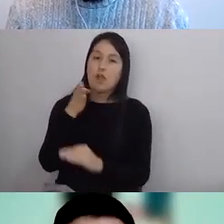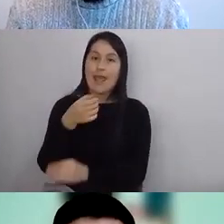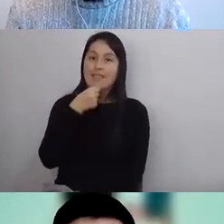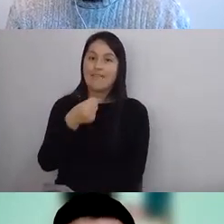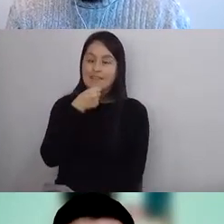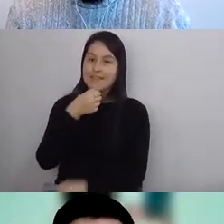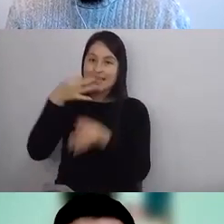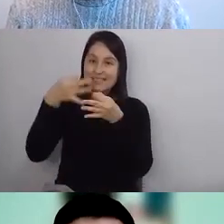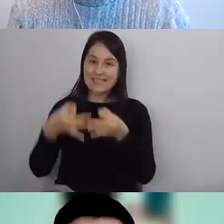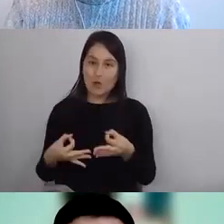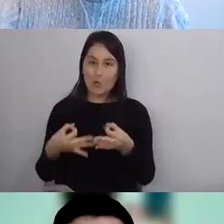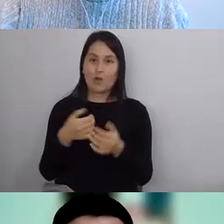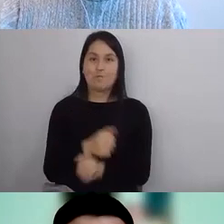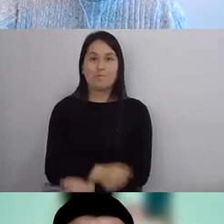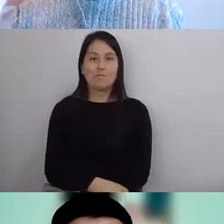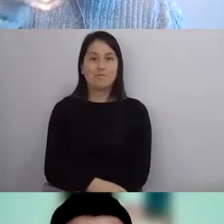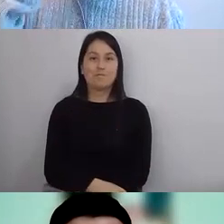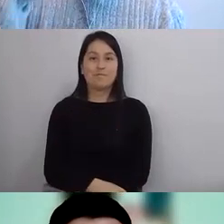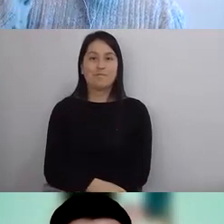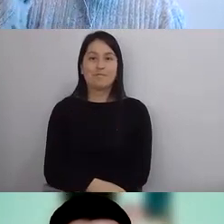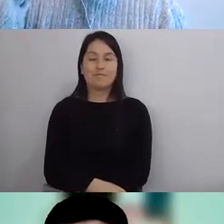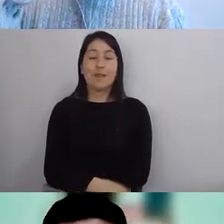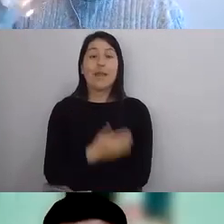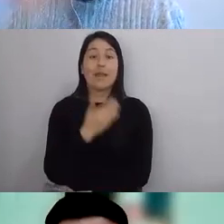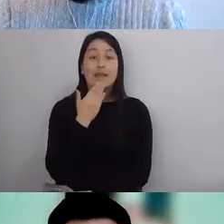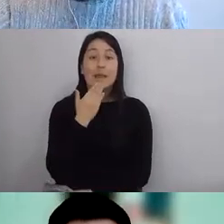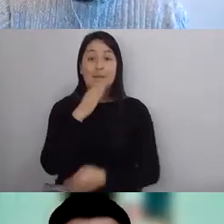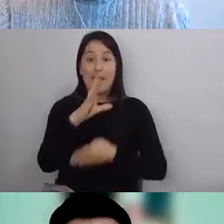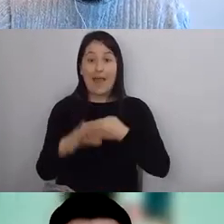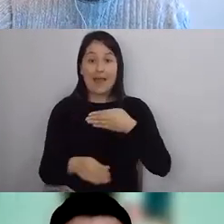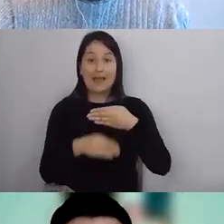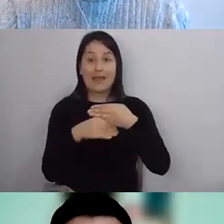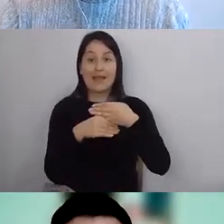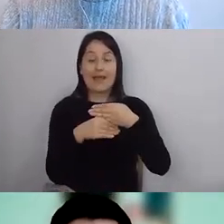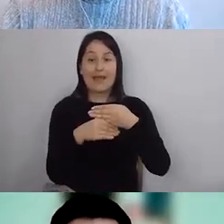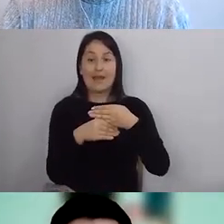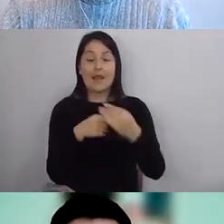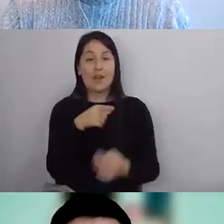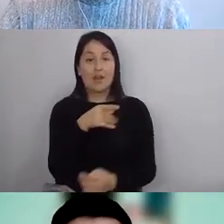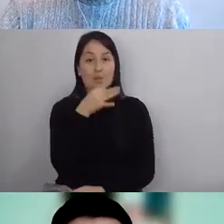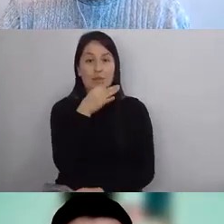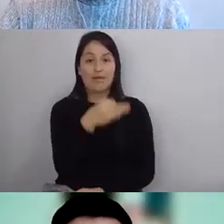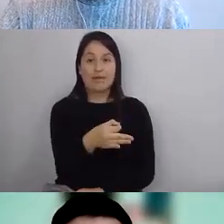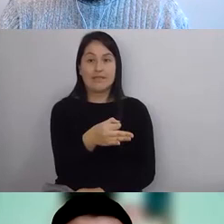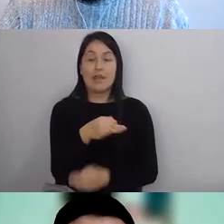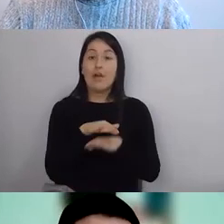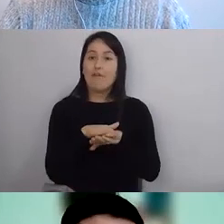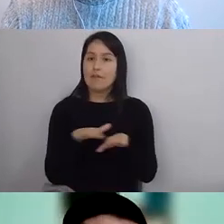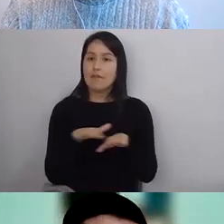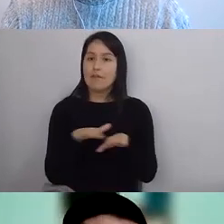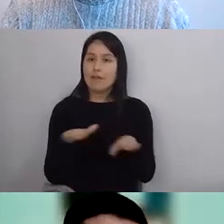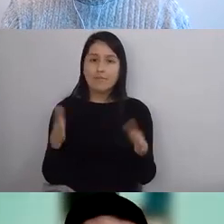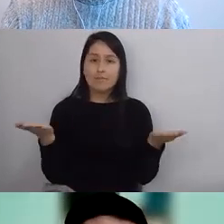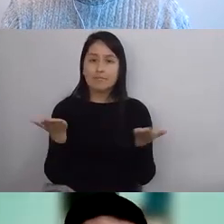Perfecto, Eso. perfecto, Ignacio. Y quizás agregar ahí a lo último que también estabas diciendo, que finalmente cuando